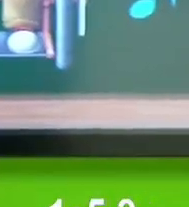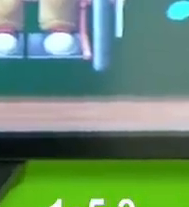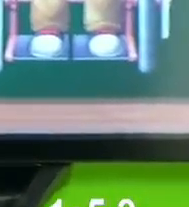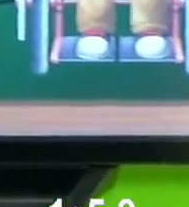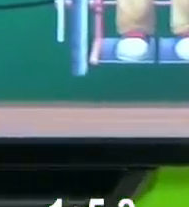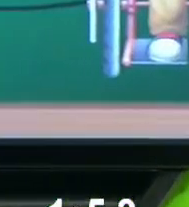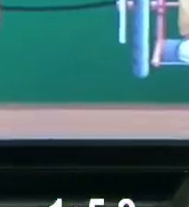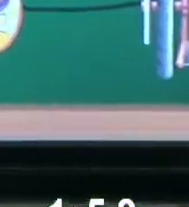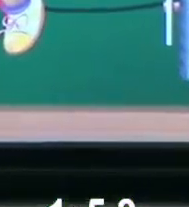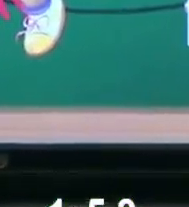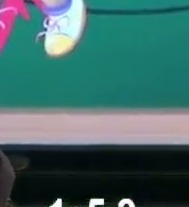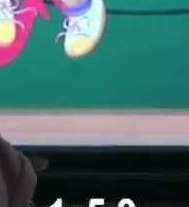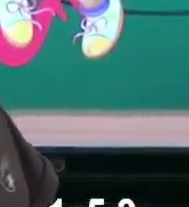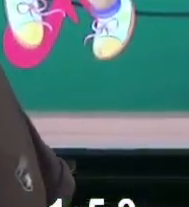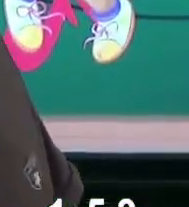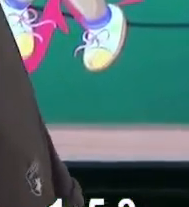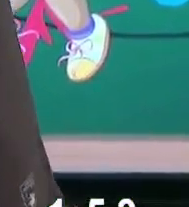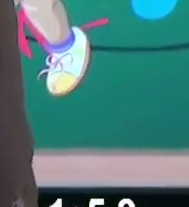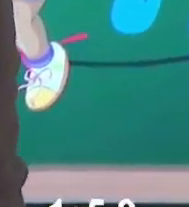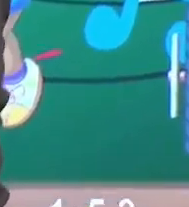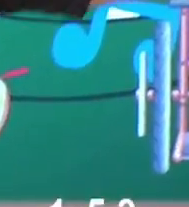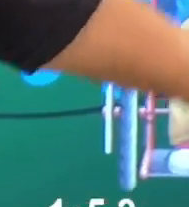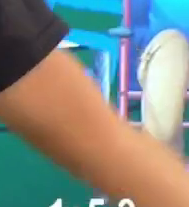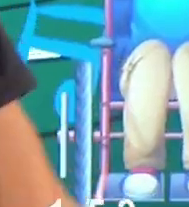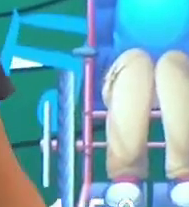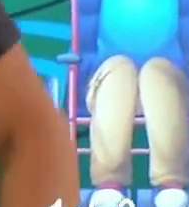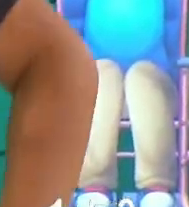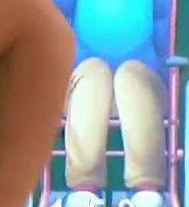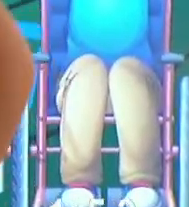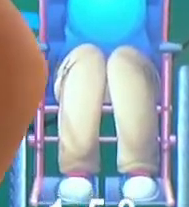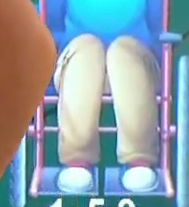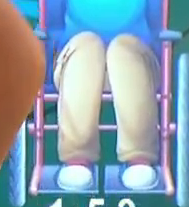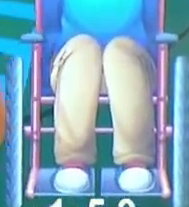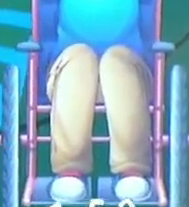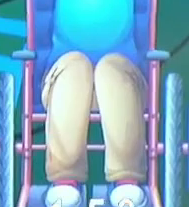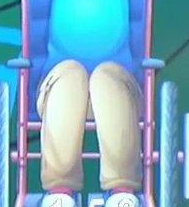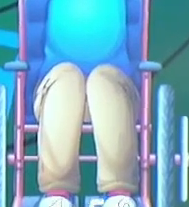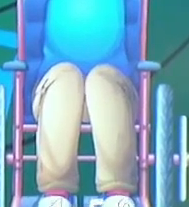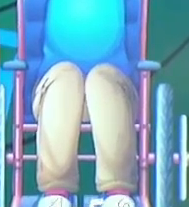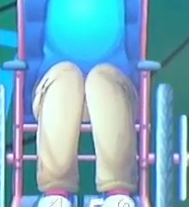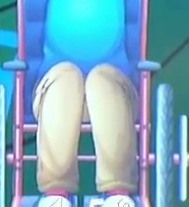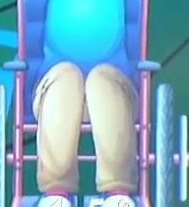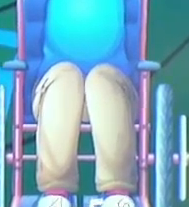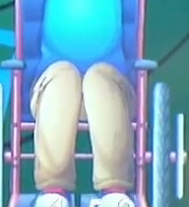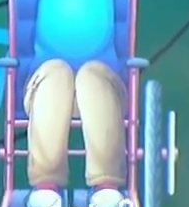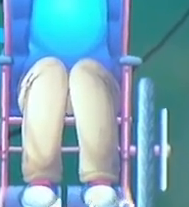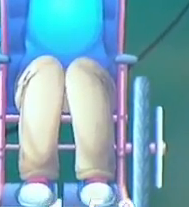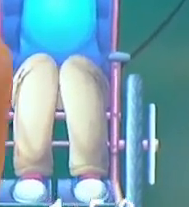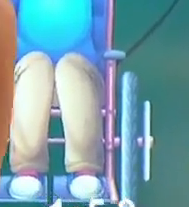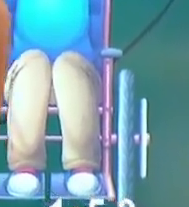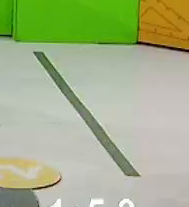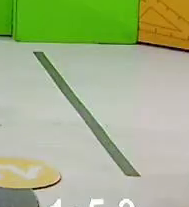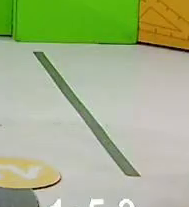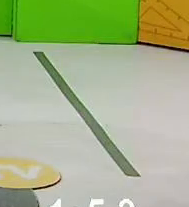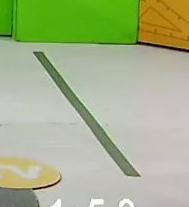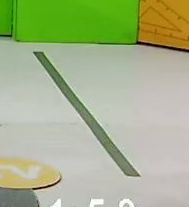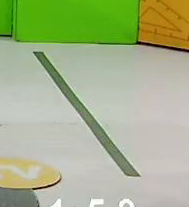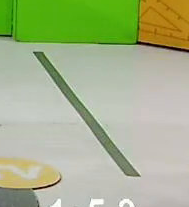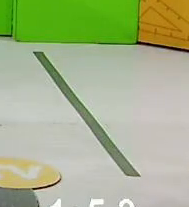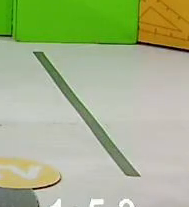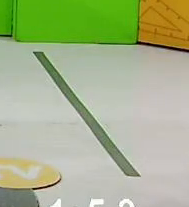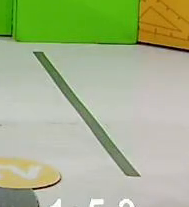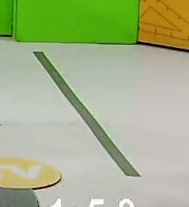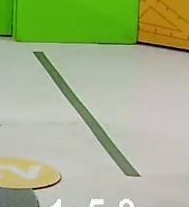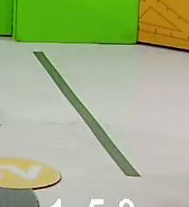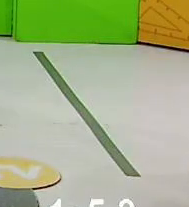lado. Eso es. Agarro la cintura. Y círculo grande, círculo grande, círculo grande.